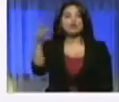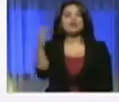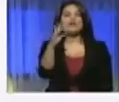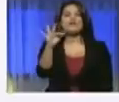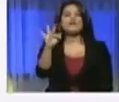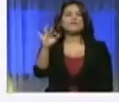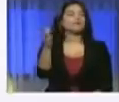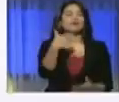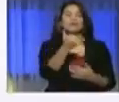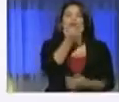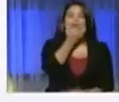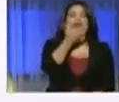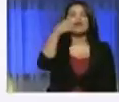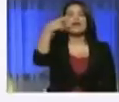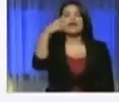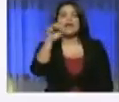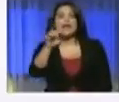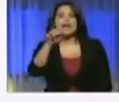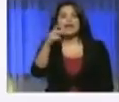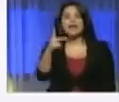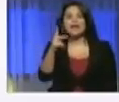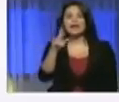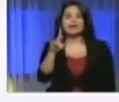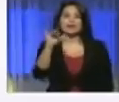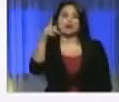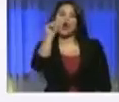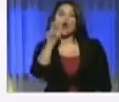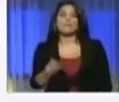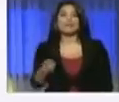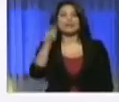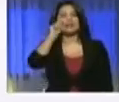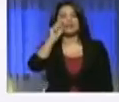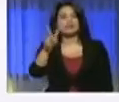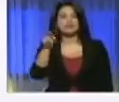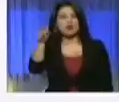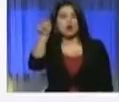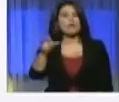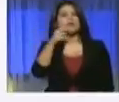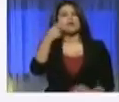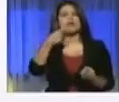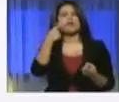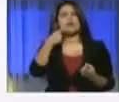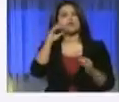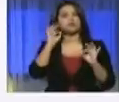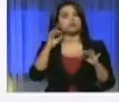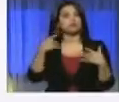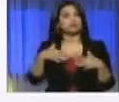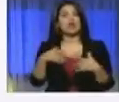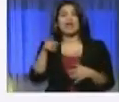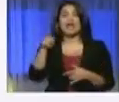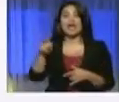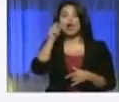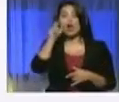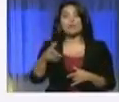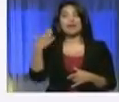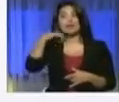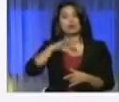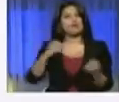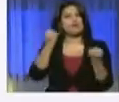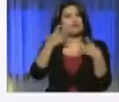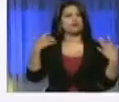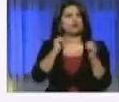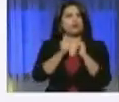Eric Phillips, en TV, extraordinario, sí, de los mejores atletas que ha tenido la patria,